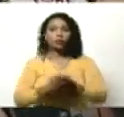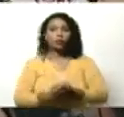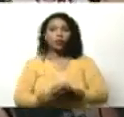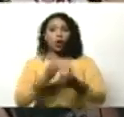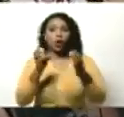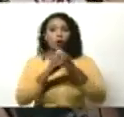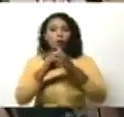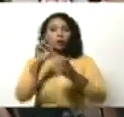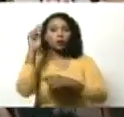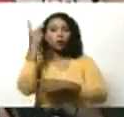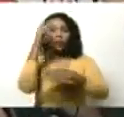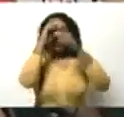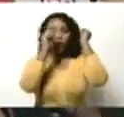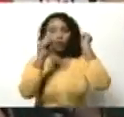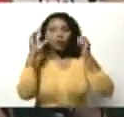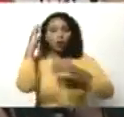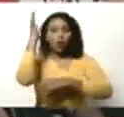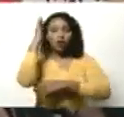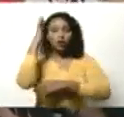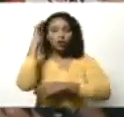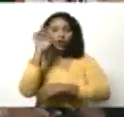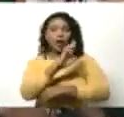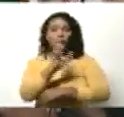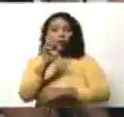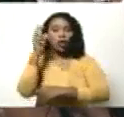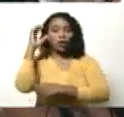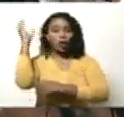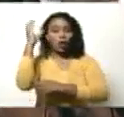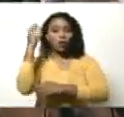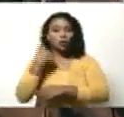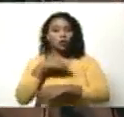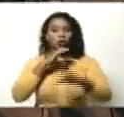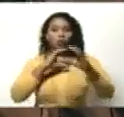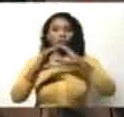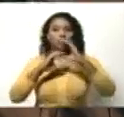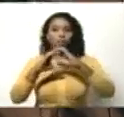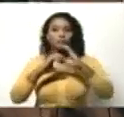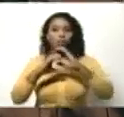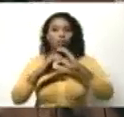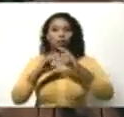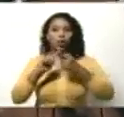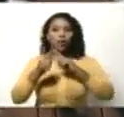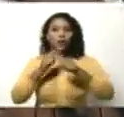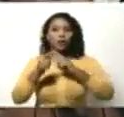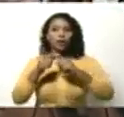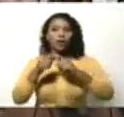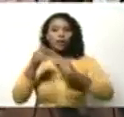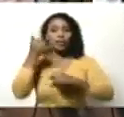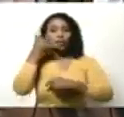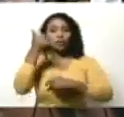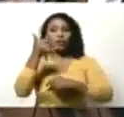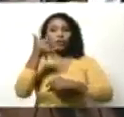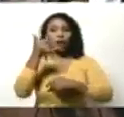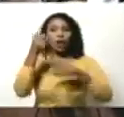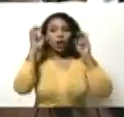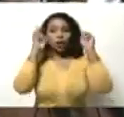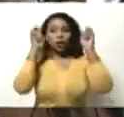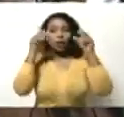Comisión Segunda del Congreso de la República de Colombia. Y estamos conversando con el presidente. Hemos tenido conversaciones telefónicas a los efectos